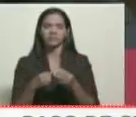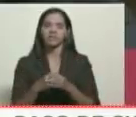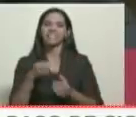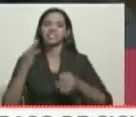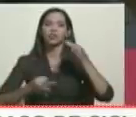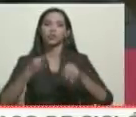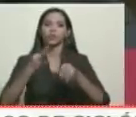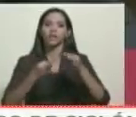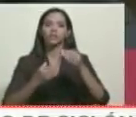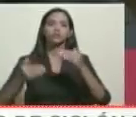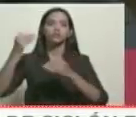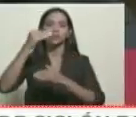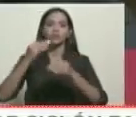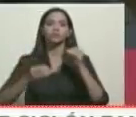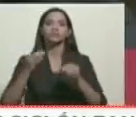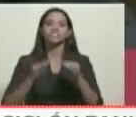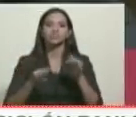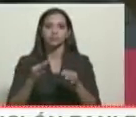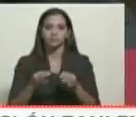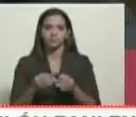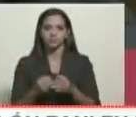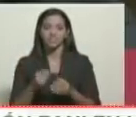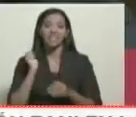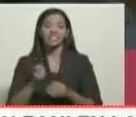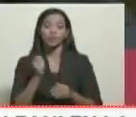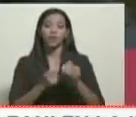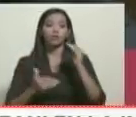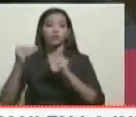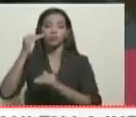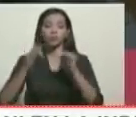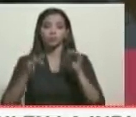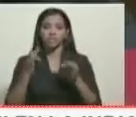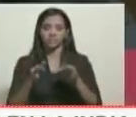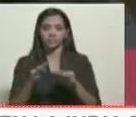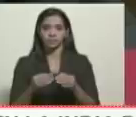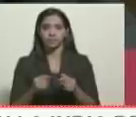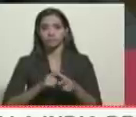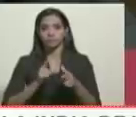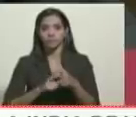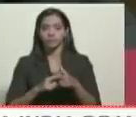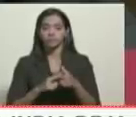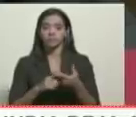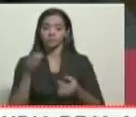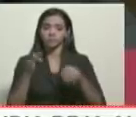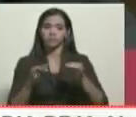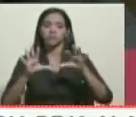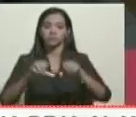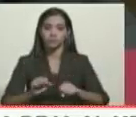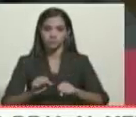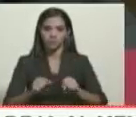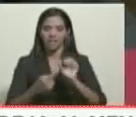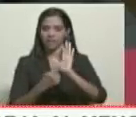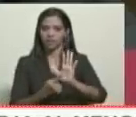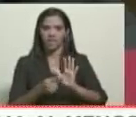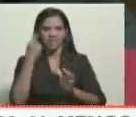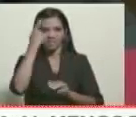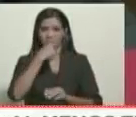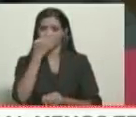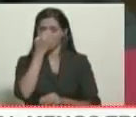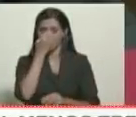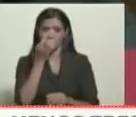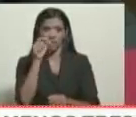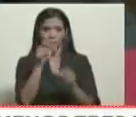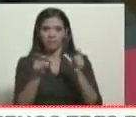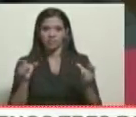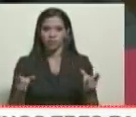Supremo de Justicia, etcétera, y posteriormente, bueno, la justicia actuará porque quedaron al descubierto. Ahí vimos el ridículo de una gente